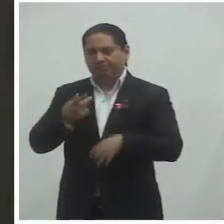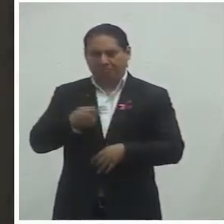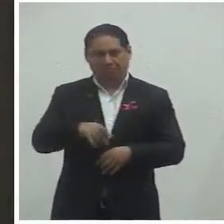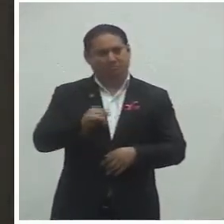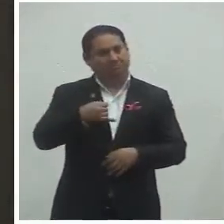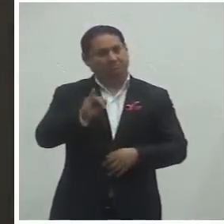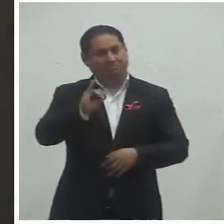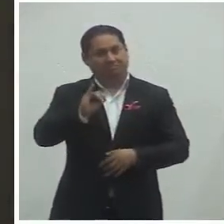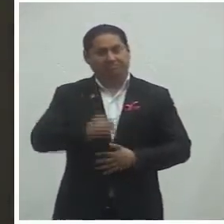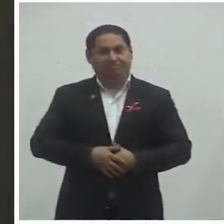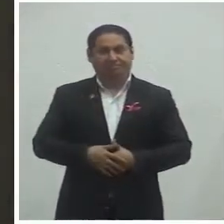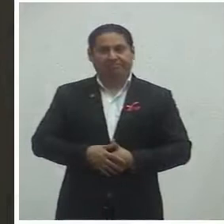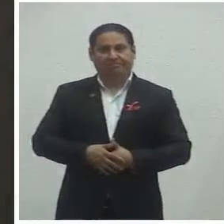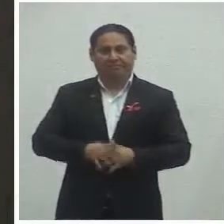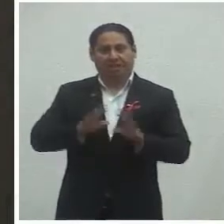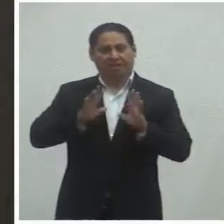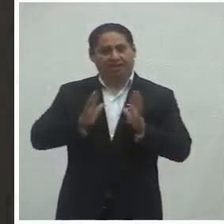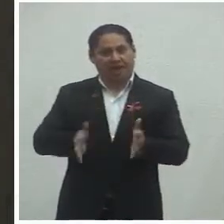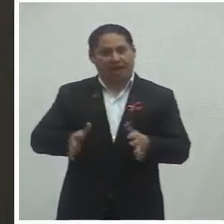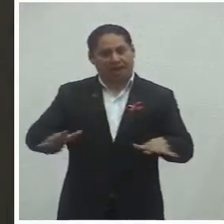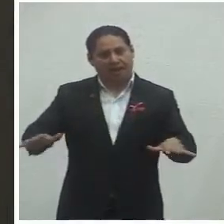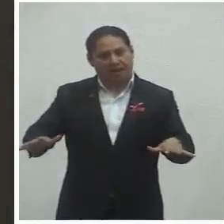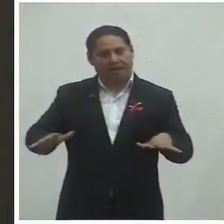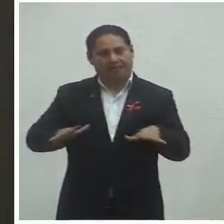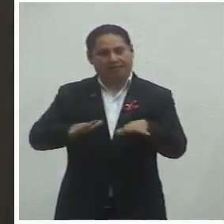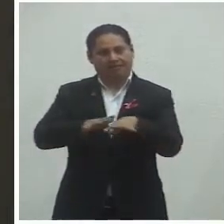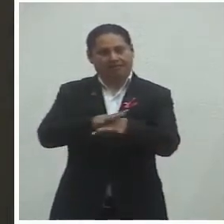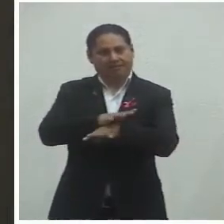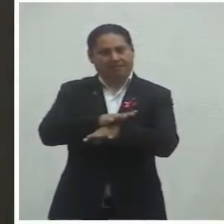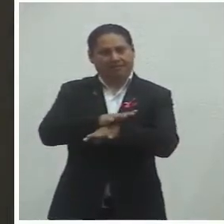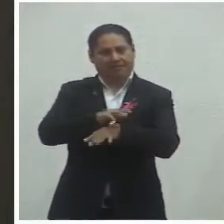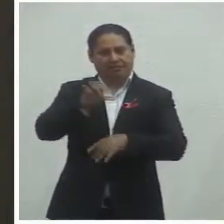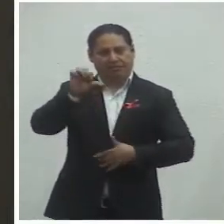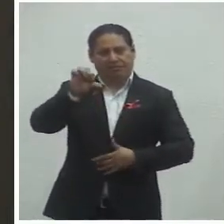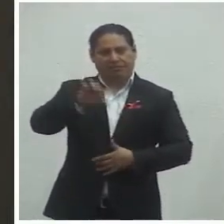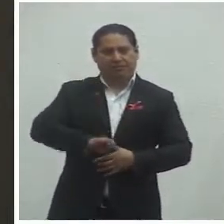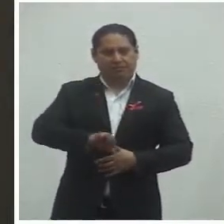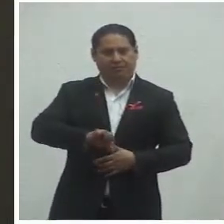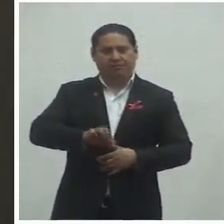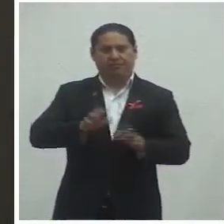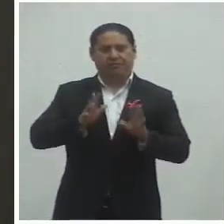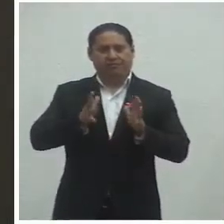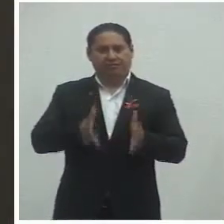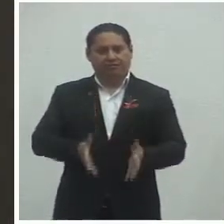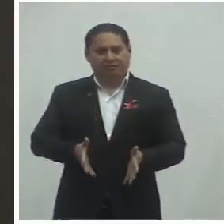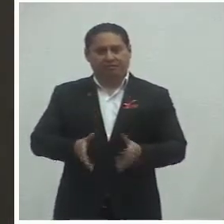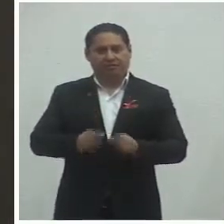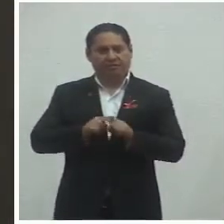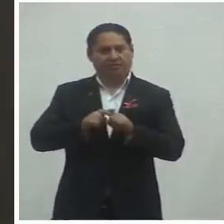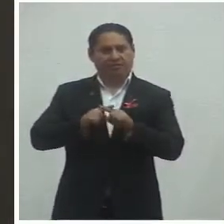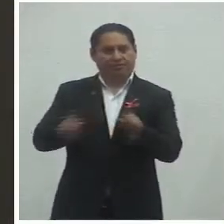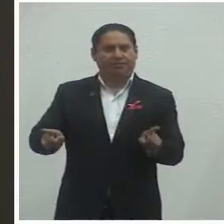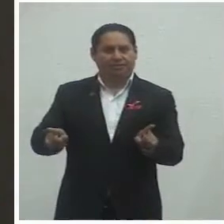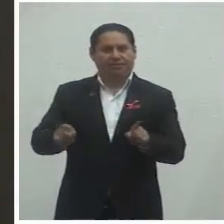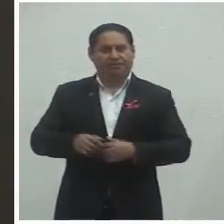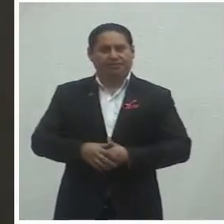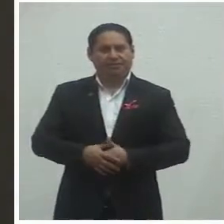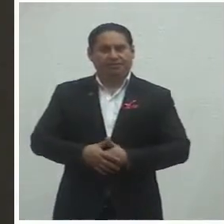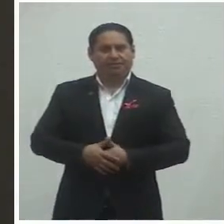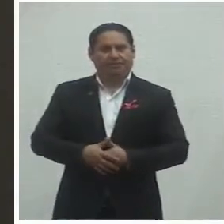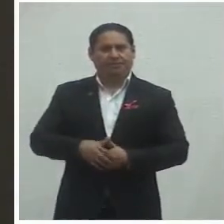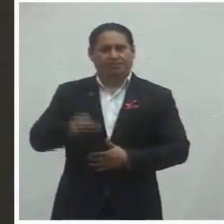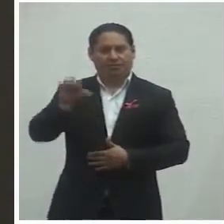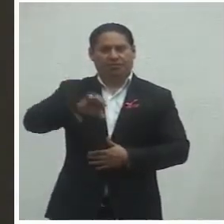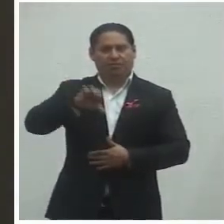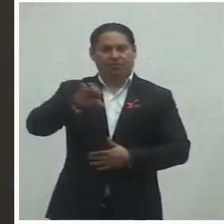Hoy los tiempos han cambiado. Hoy los tiempos son distintos.